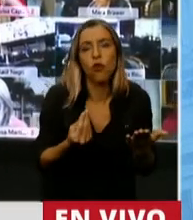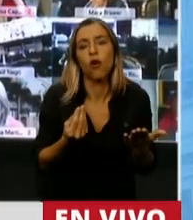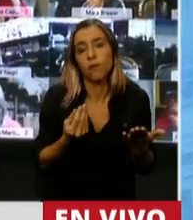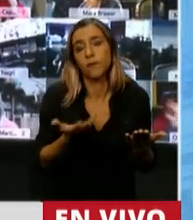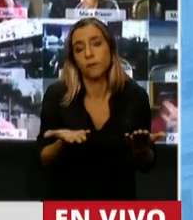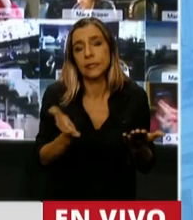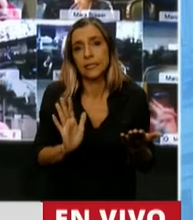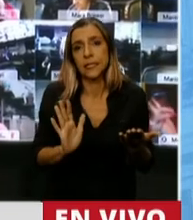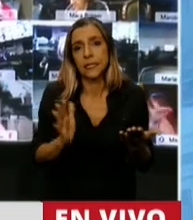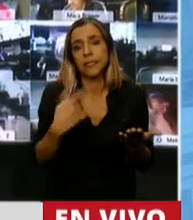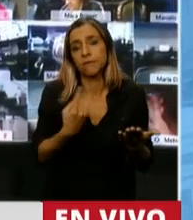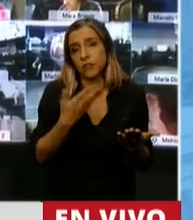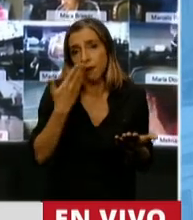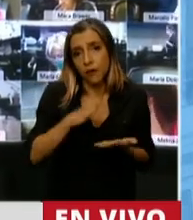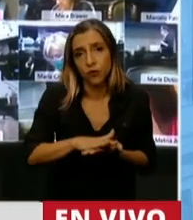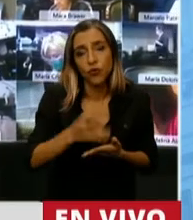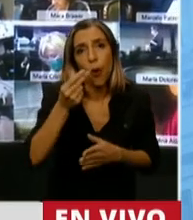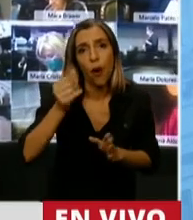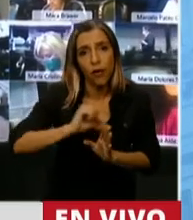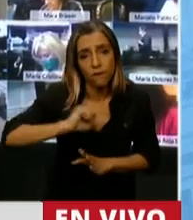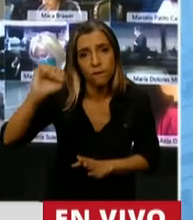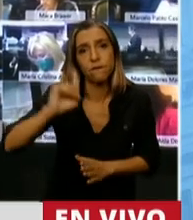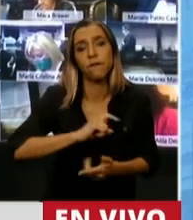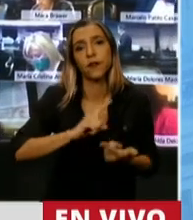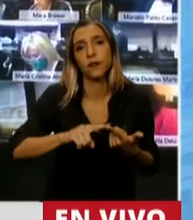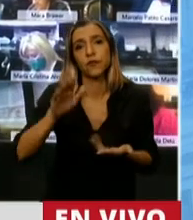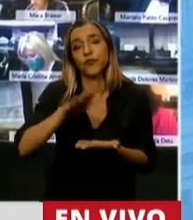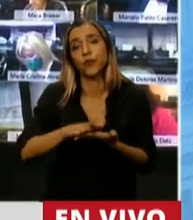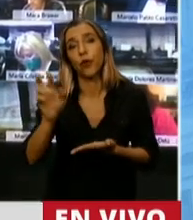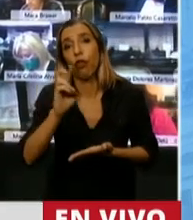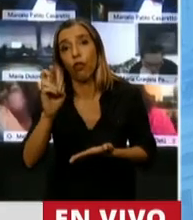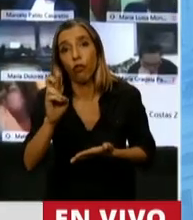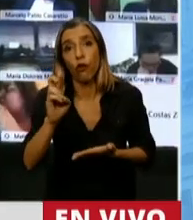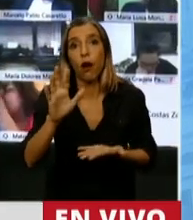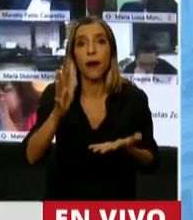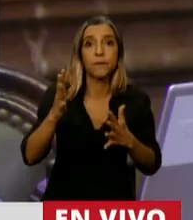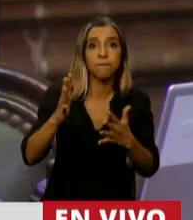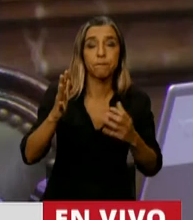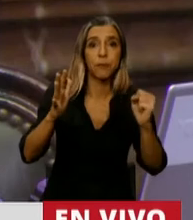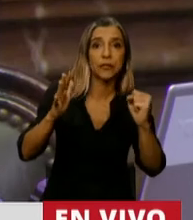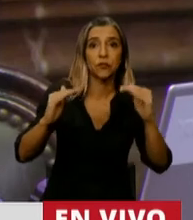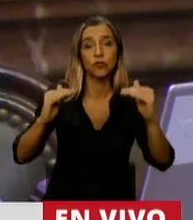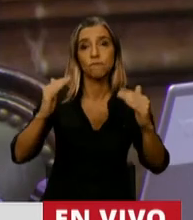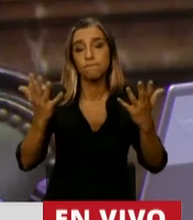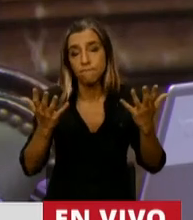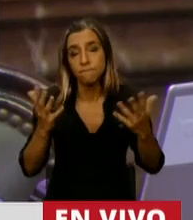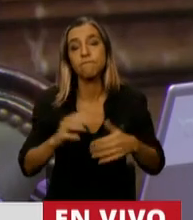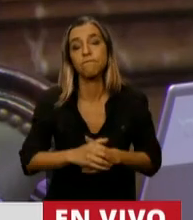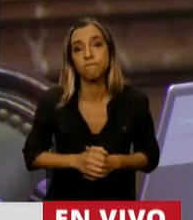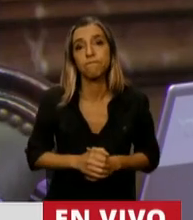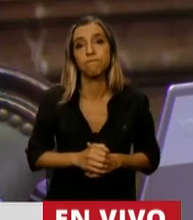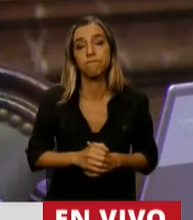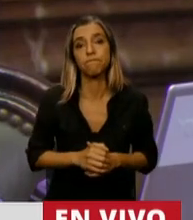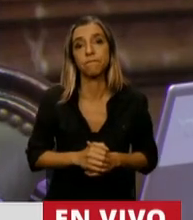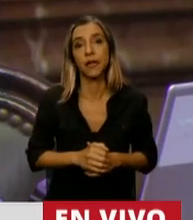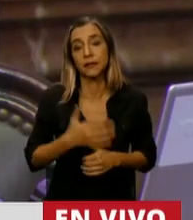inflación, hablamos de un dólar estimado y sinceramente creo que lo primero que